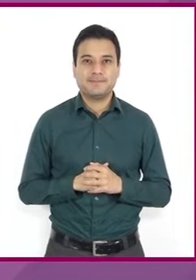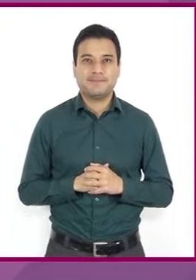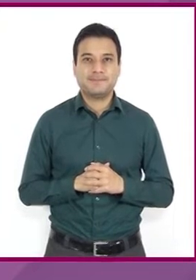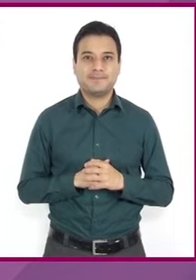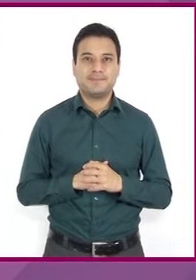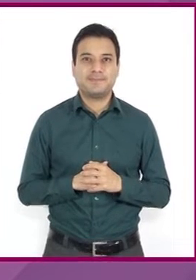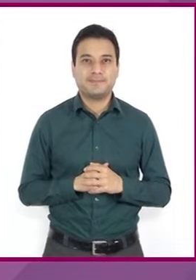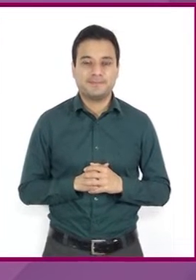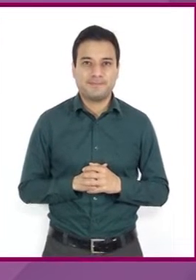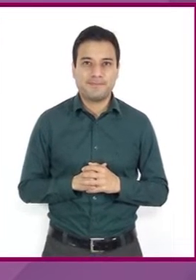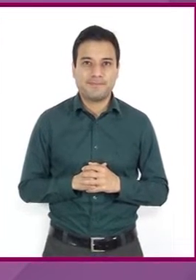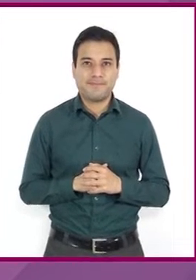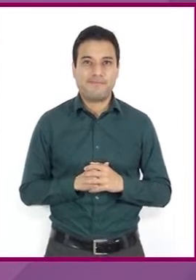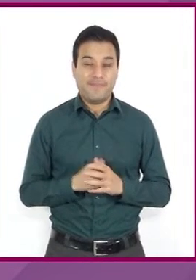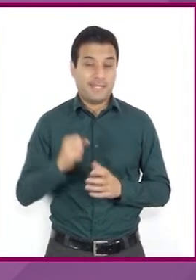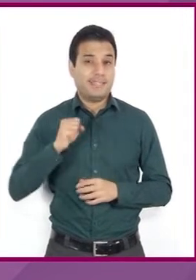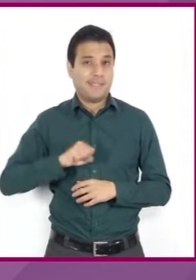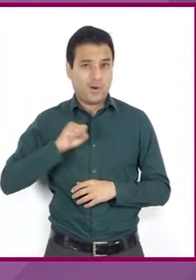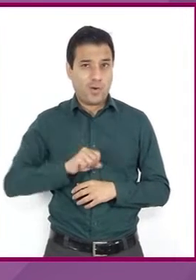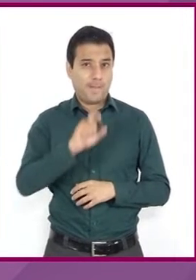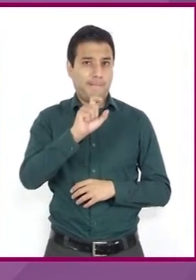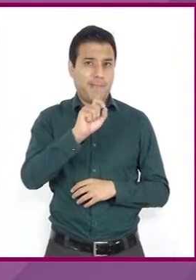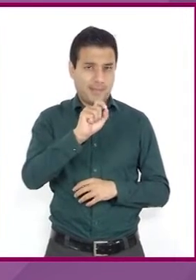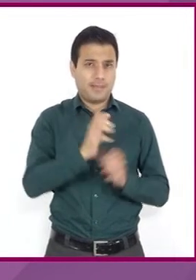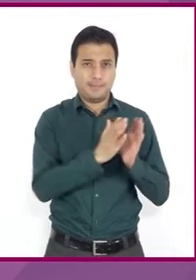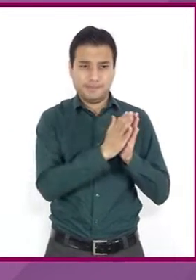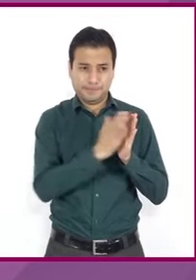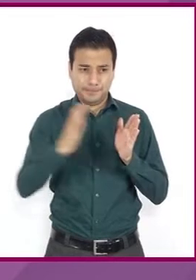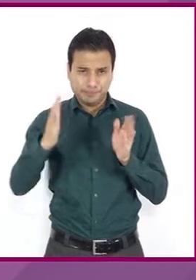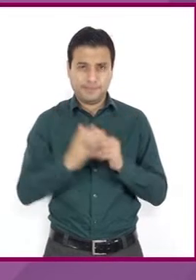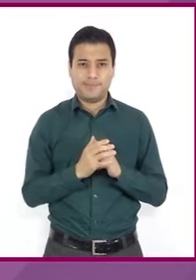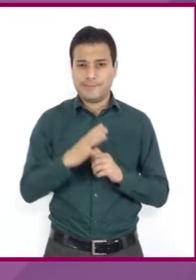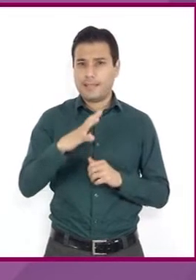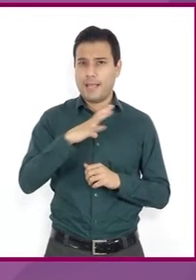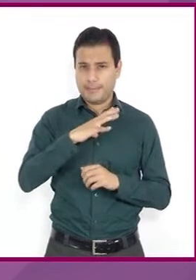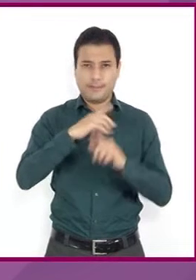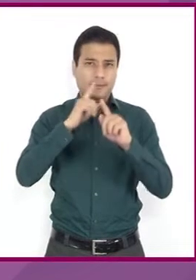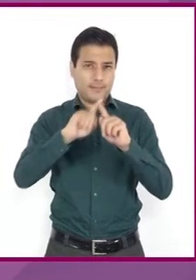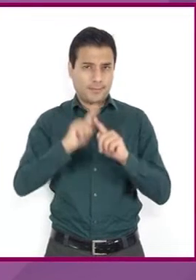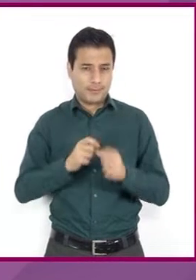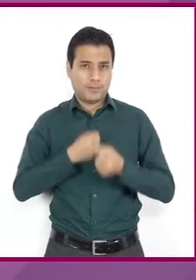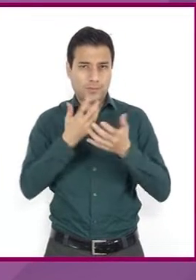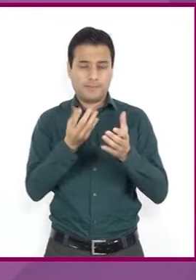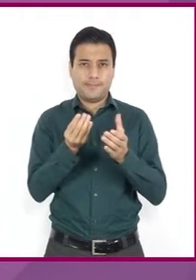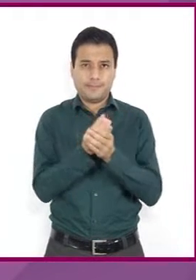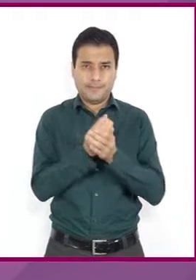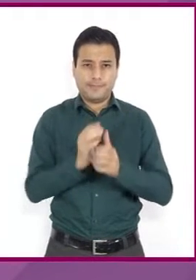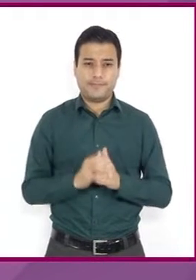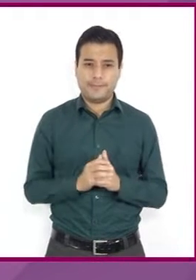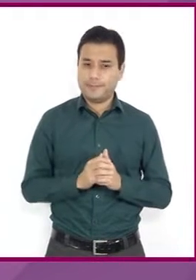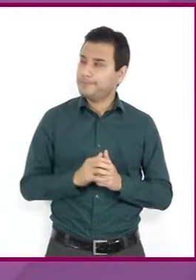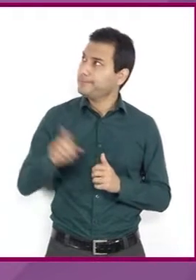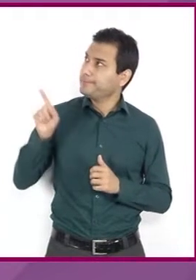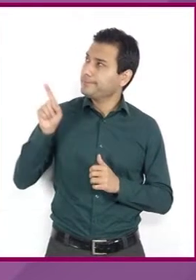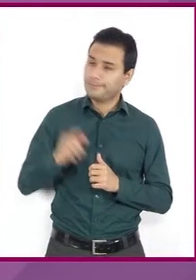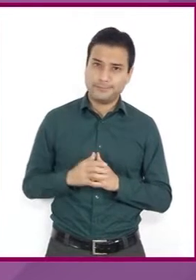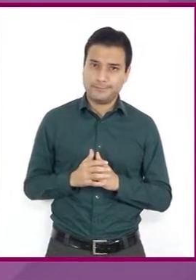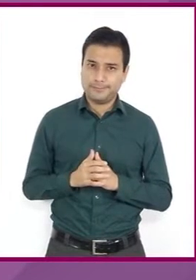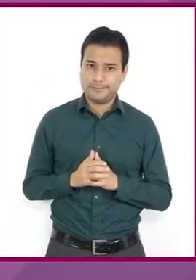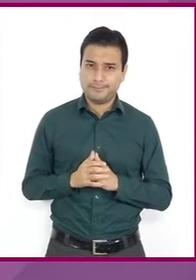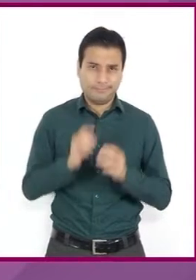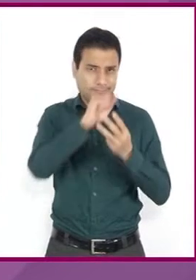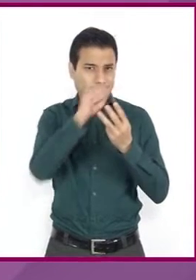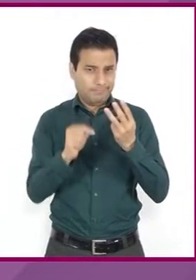Entre sus manifestaciones durante el siglo XX, podemos encontrar estos tipos de poesía: vanguardista, social y